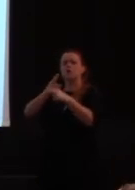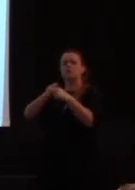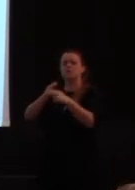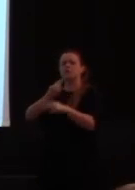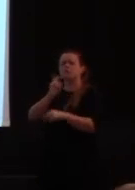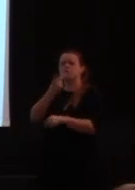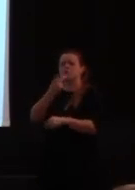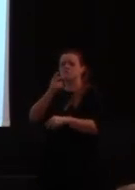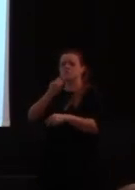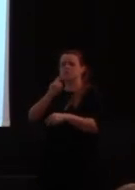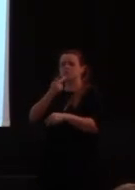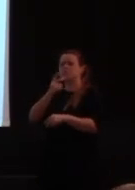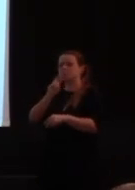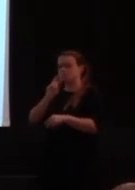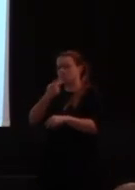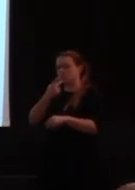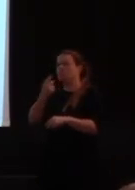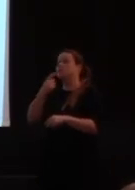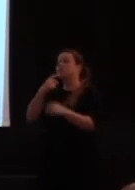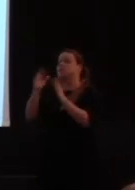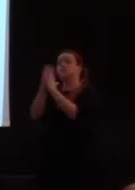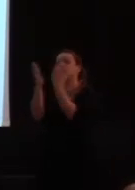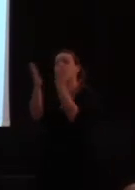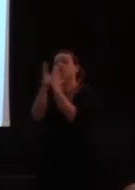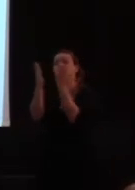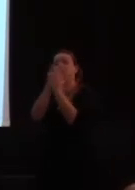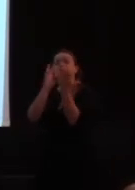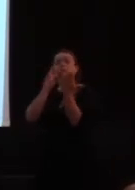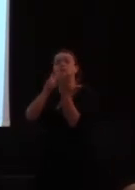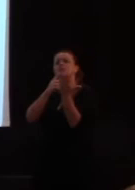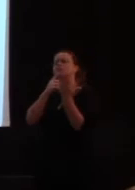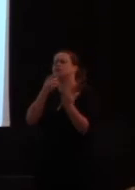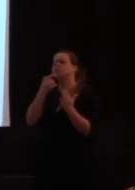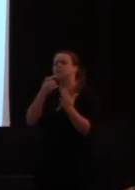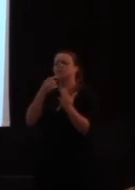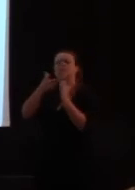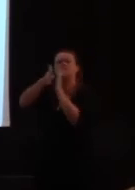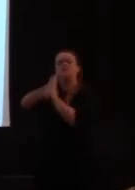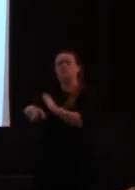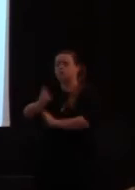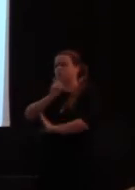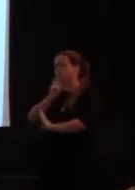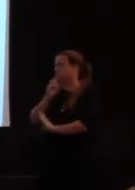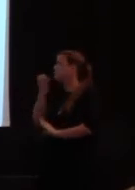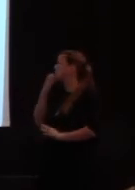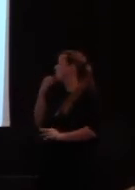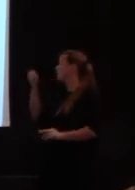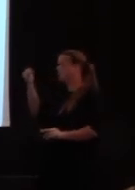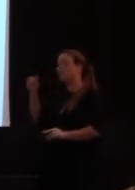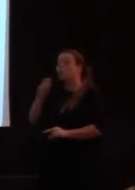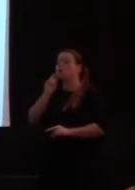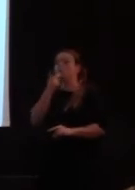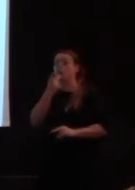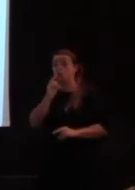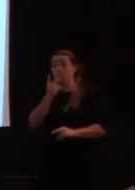que es impresionante lo difícil que hay, que son algunas definiciones. Por ejemplo, en este caso, el